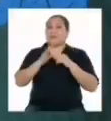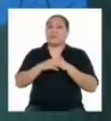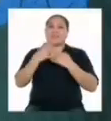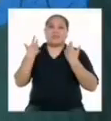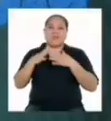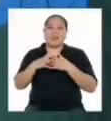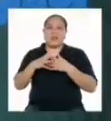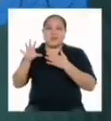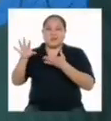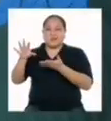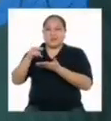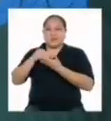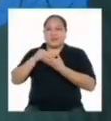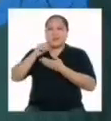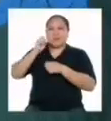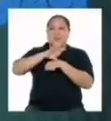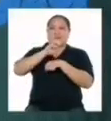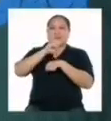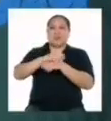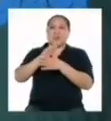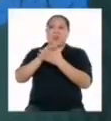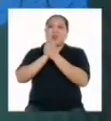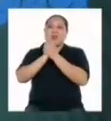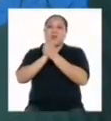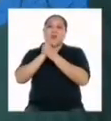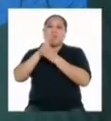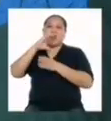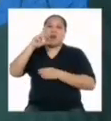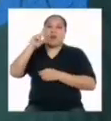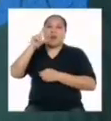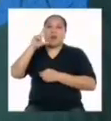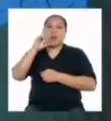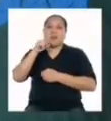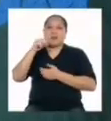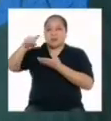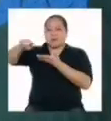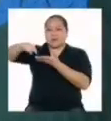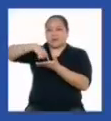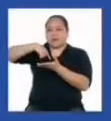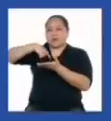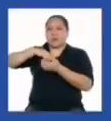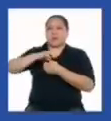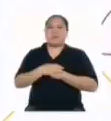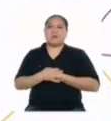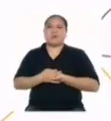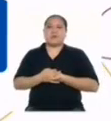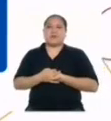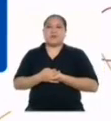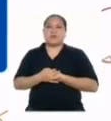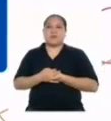hemos recibido el consejo de nuestro buen amigo Carlos, quien nos envió el siguiente comentario.